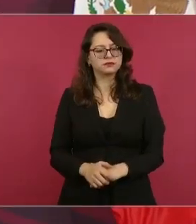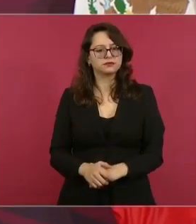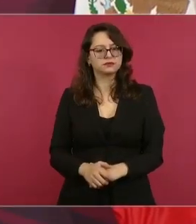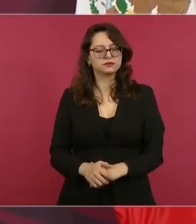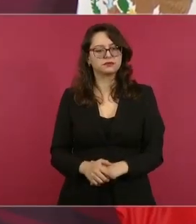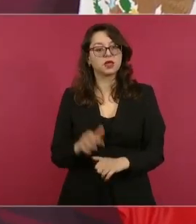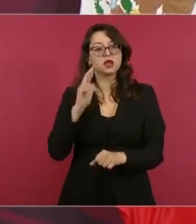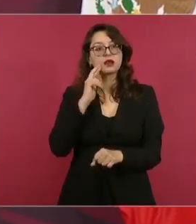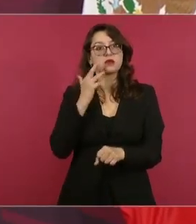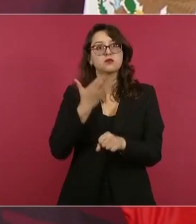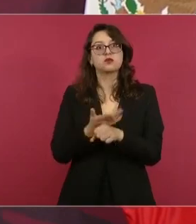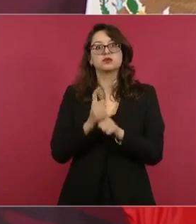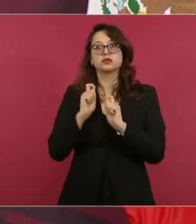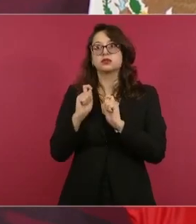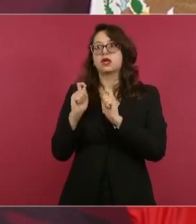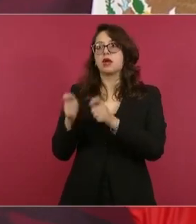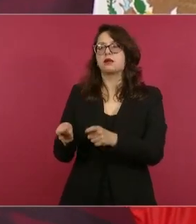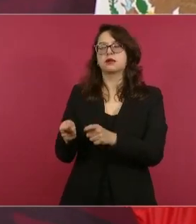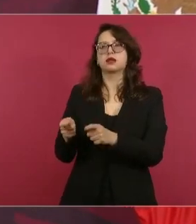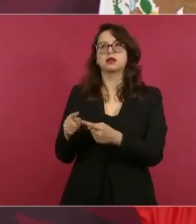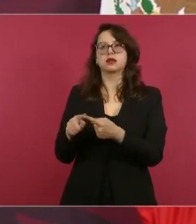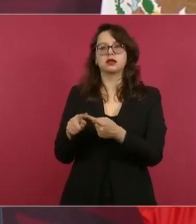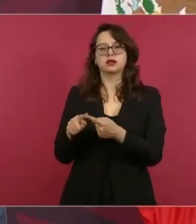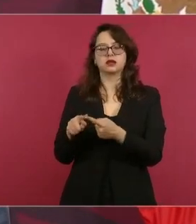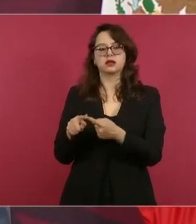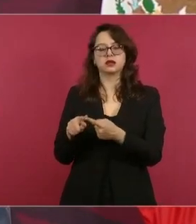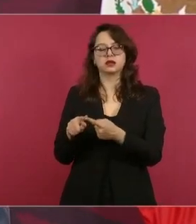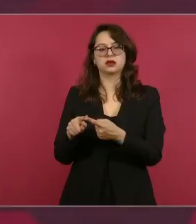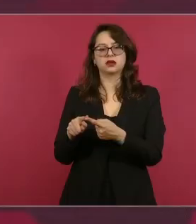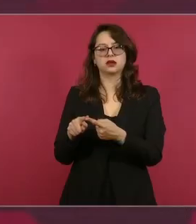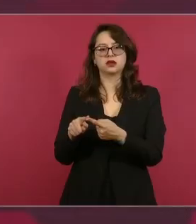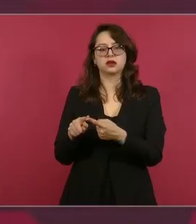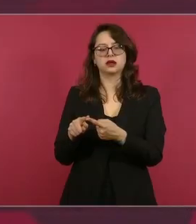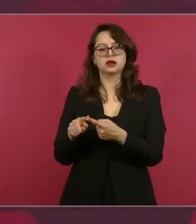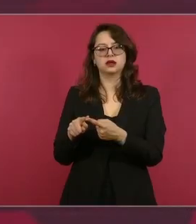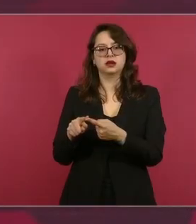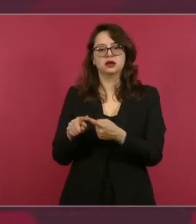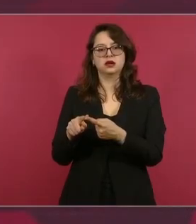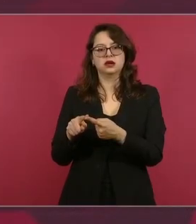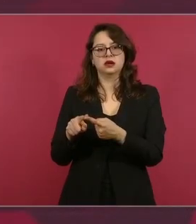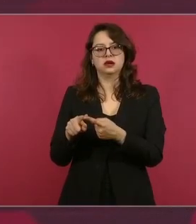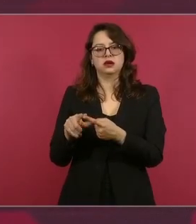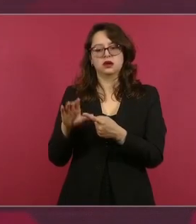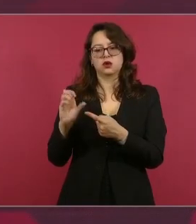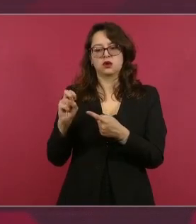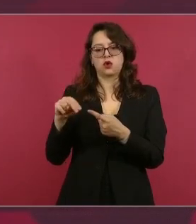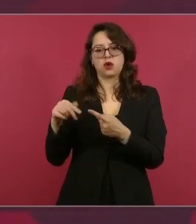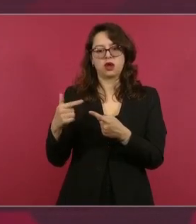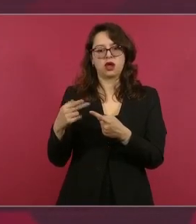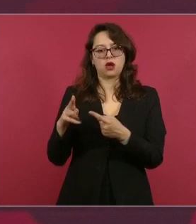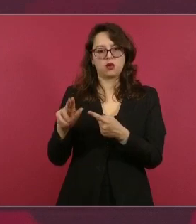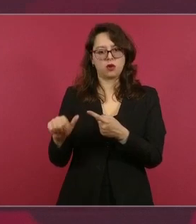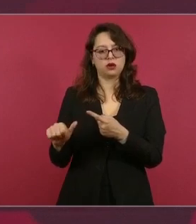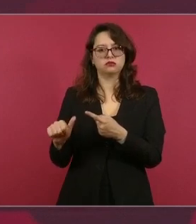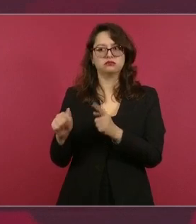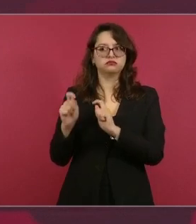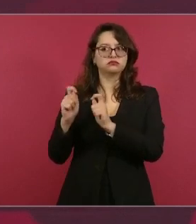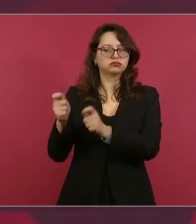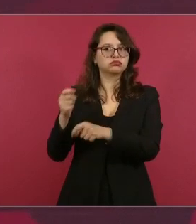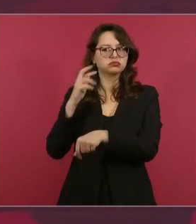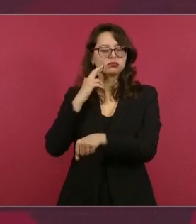está atendiendo la Comisión del Agua, CONAGUA.